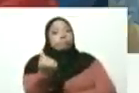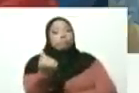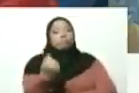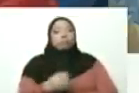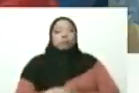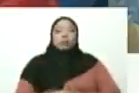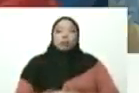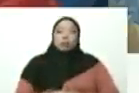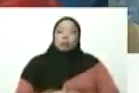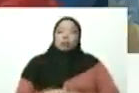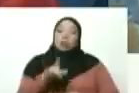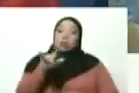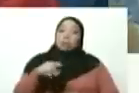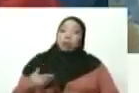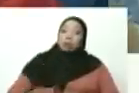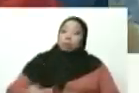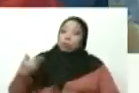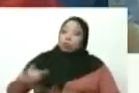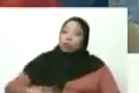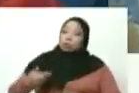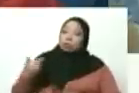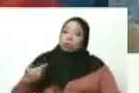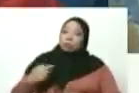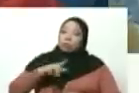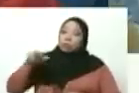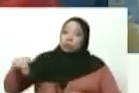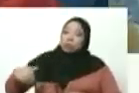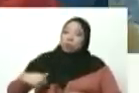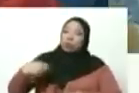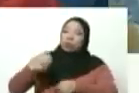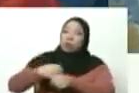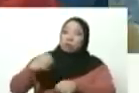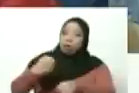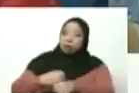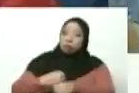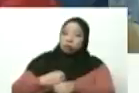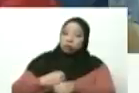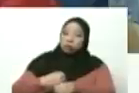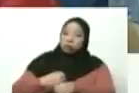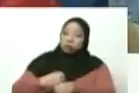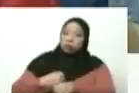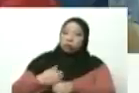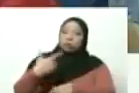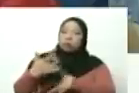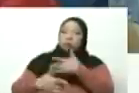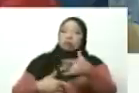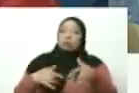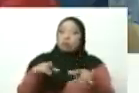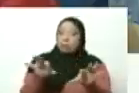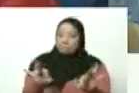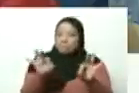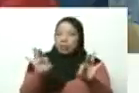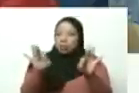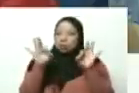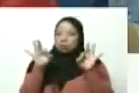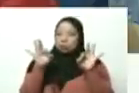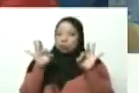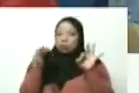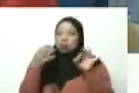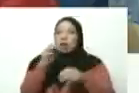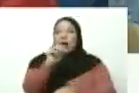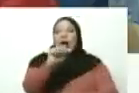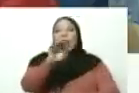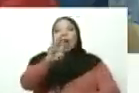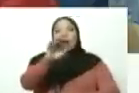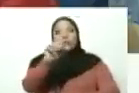quiero destacar que bajo nuestra gestión en esta trama particular de abba caja